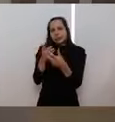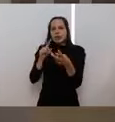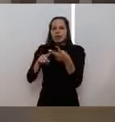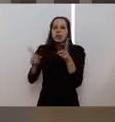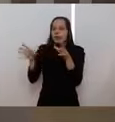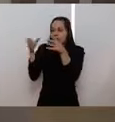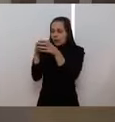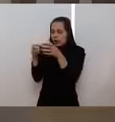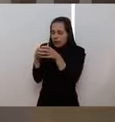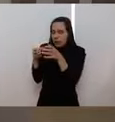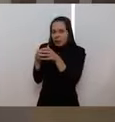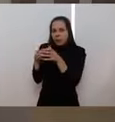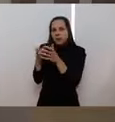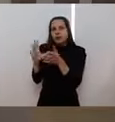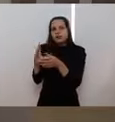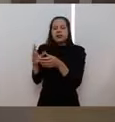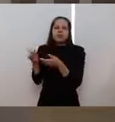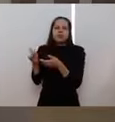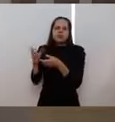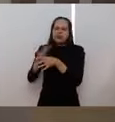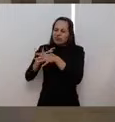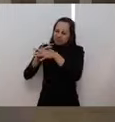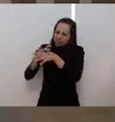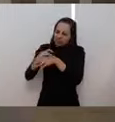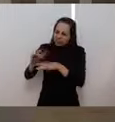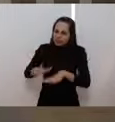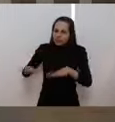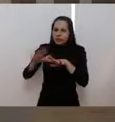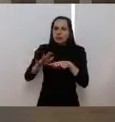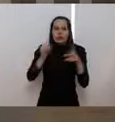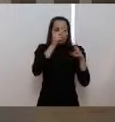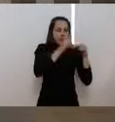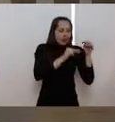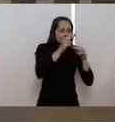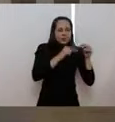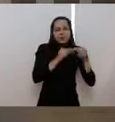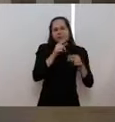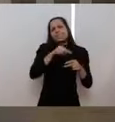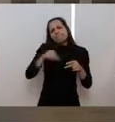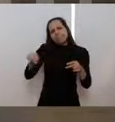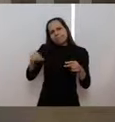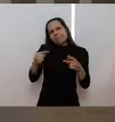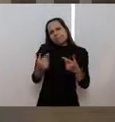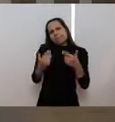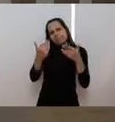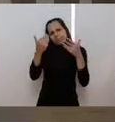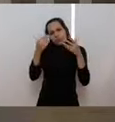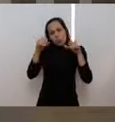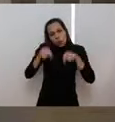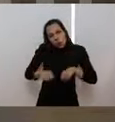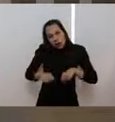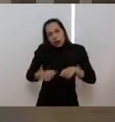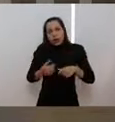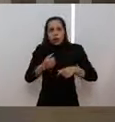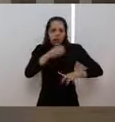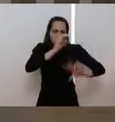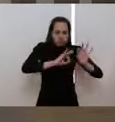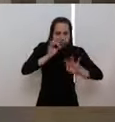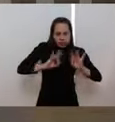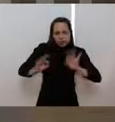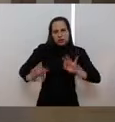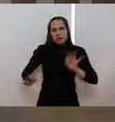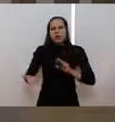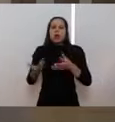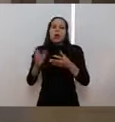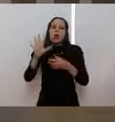equipo biomédico y de nuestra infraestructura permitió que se pudiera reorganizar el hospital